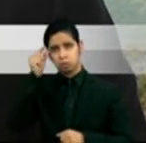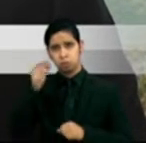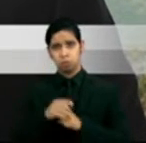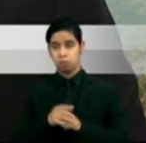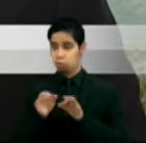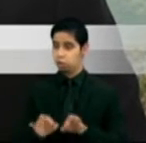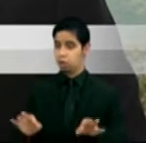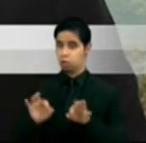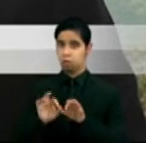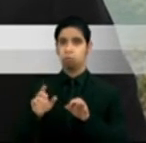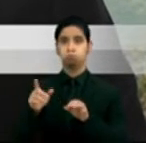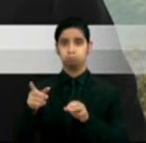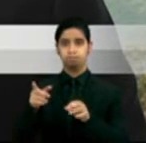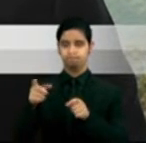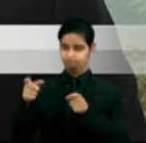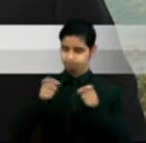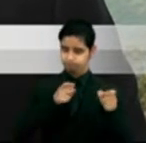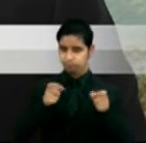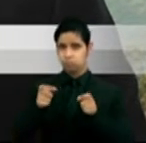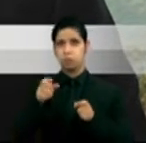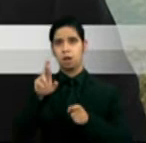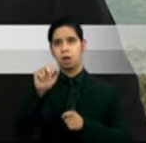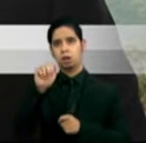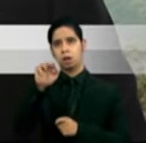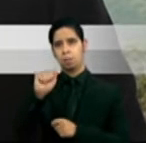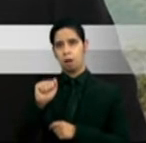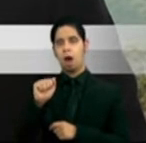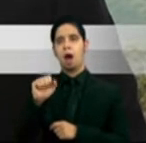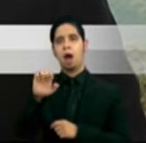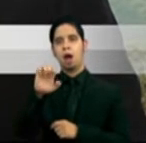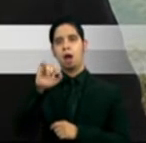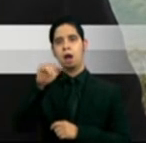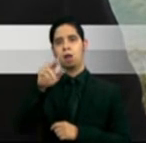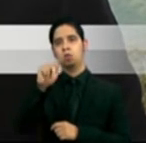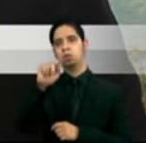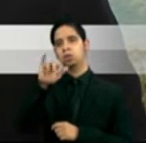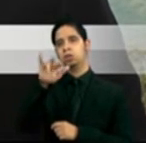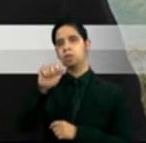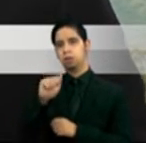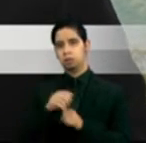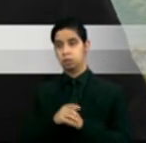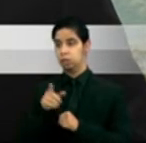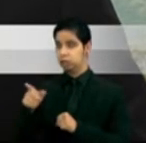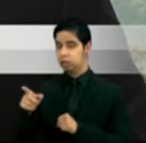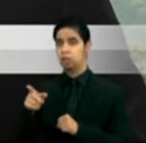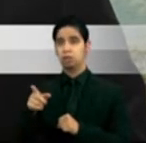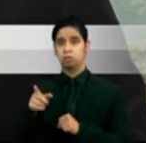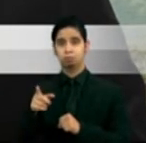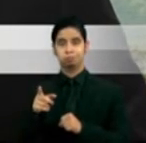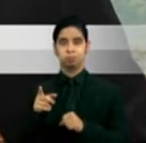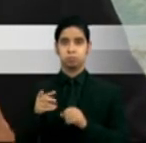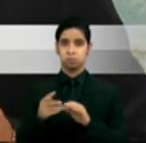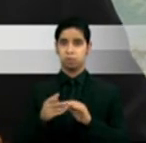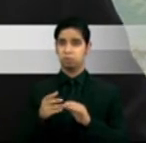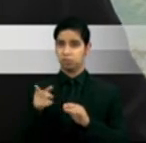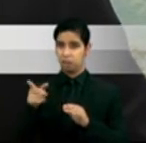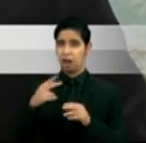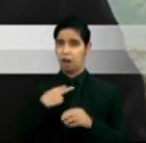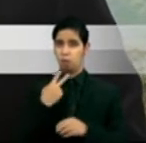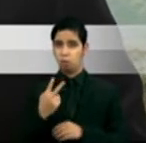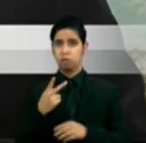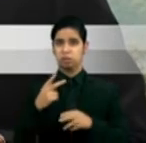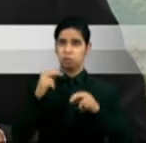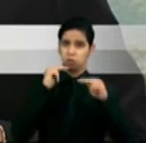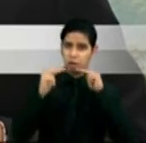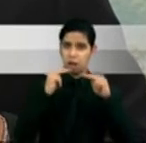manejar la rama ejecutiva y el presupuesto de la rama ejecutiva y será la voz que negociará para Washington algunos